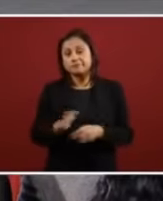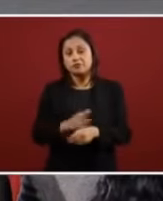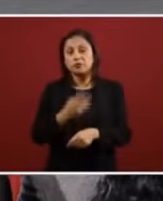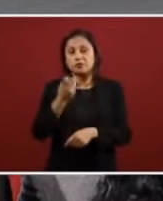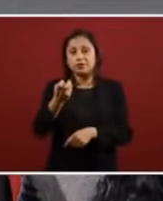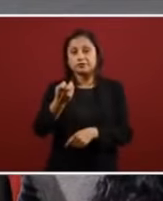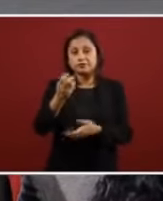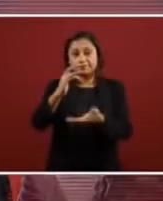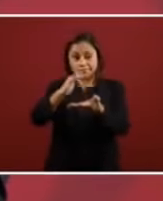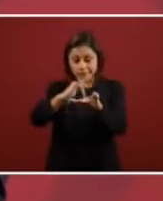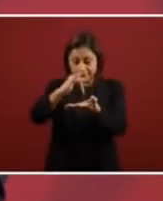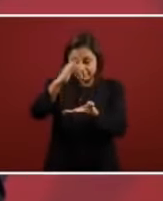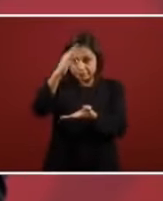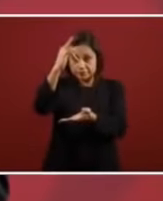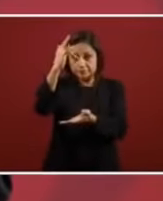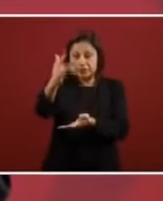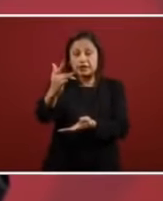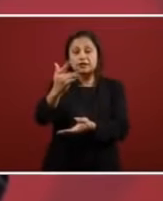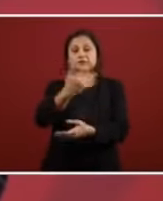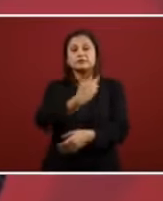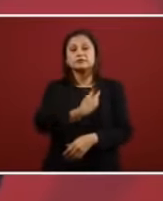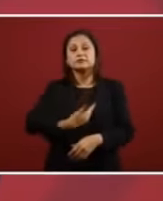al presente tom